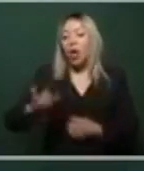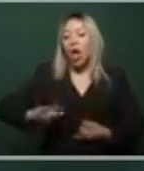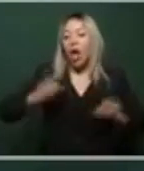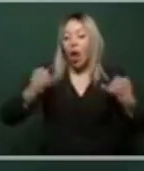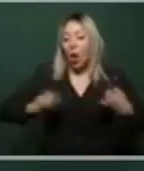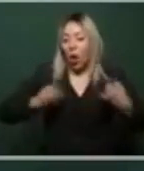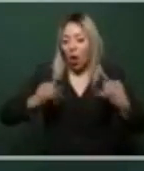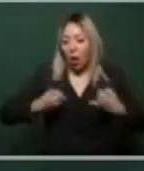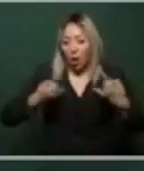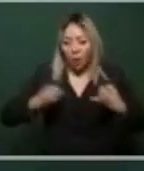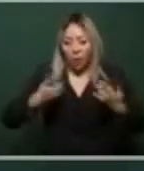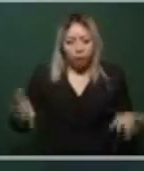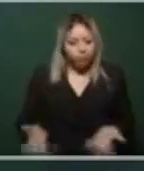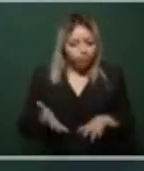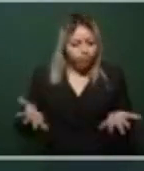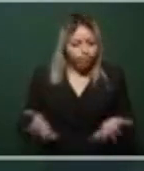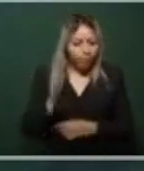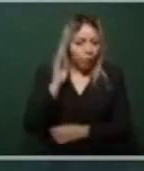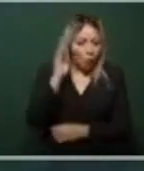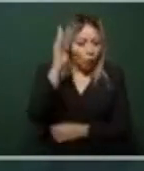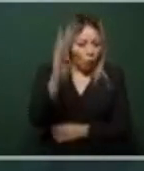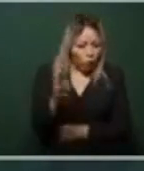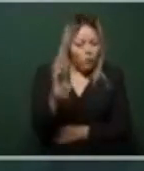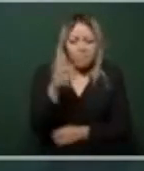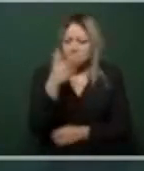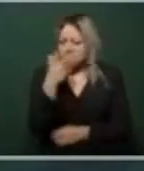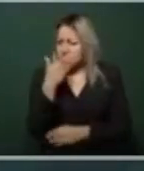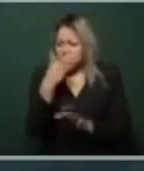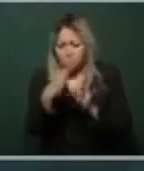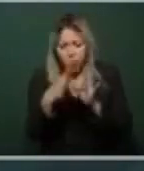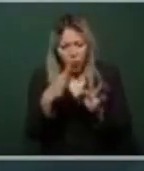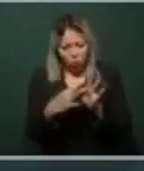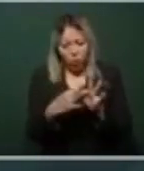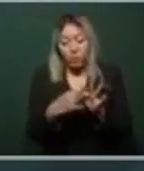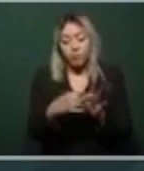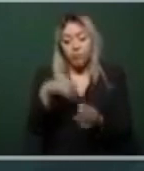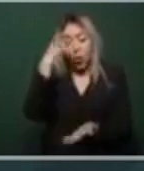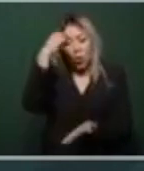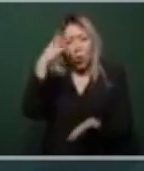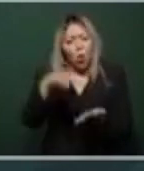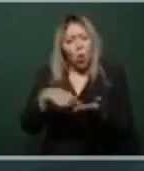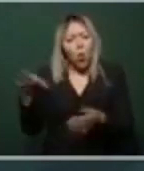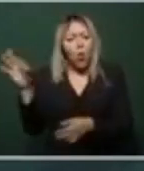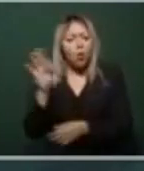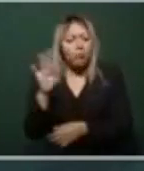va muy bien. Yo espero que mañana